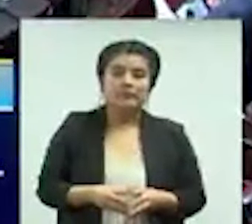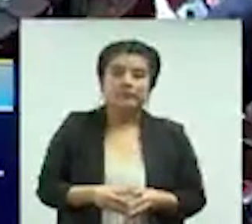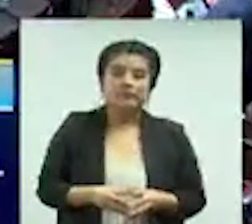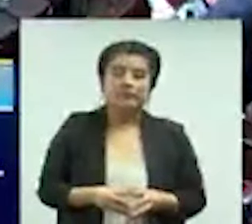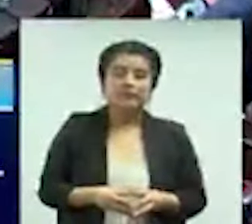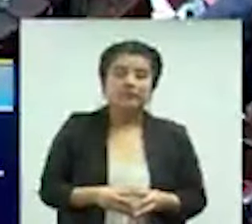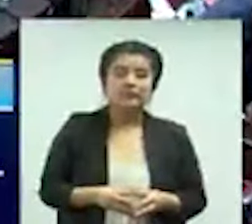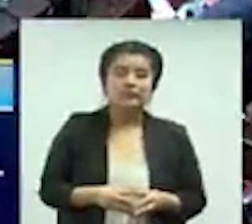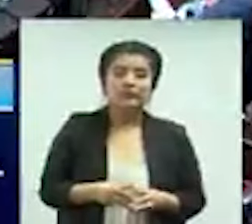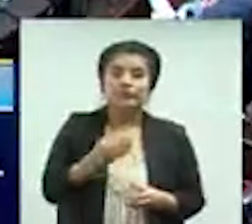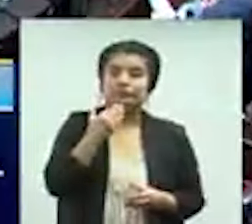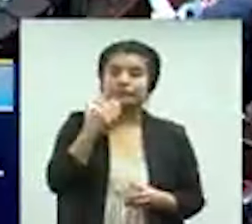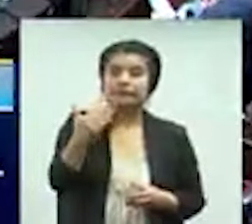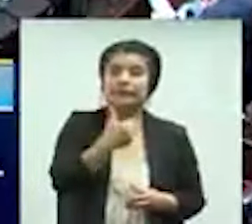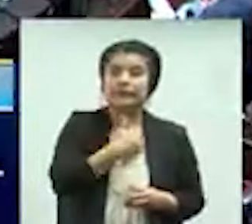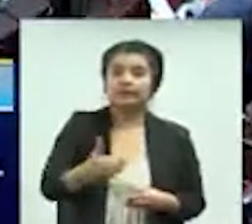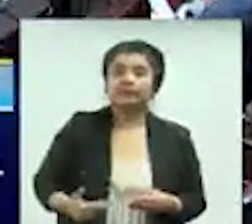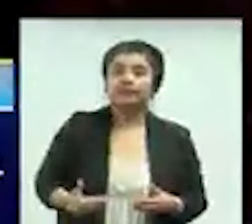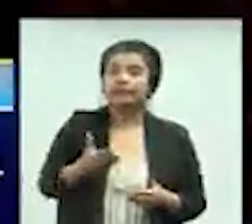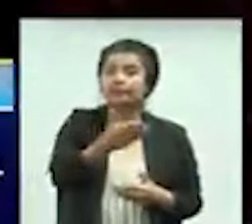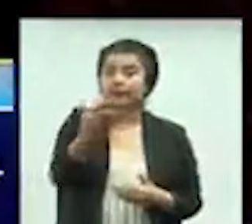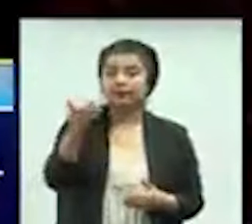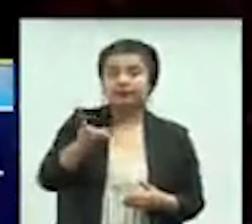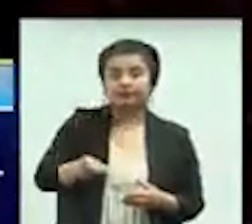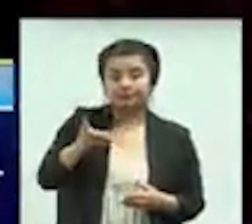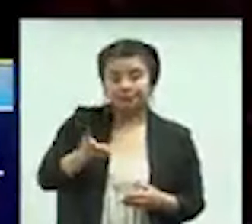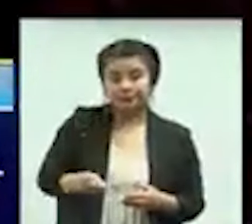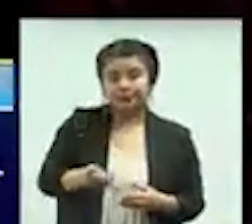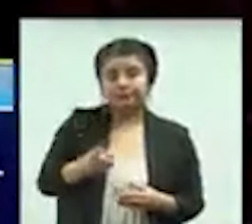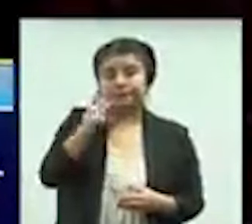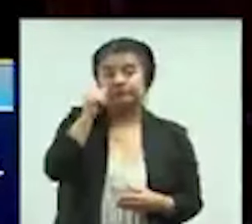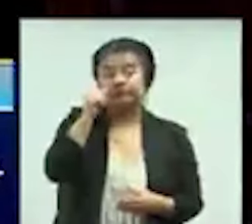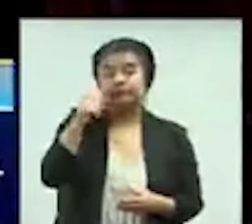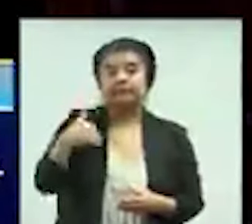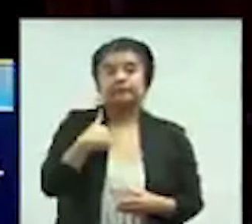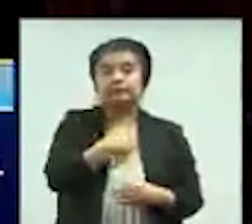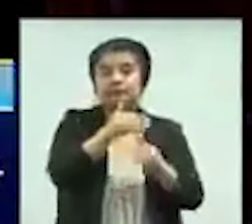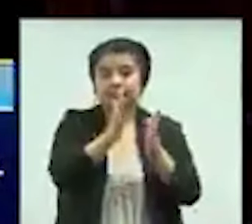Muchas gracias, presidente. Honorable pleno. Señor ministro,